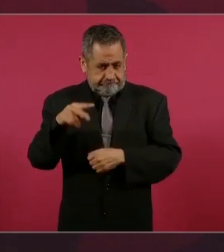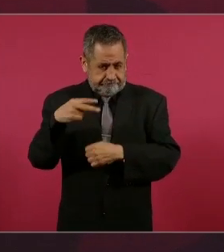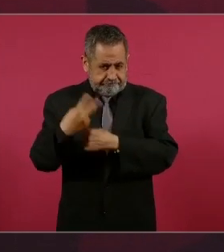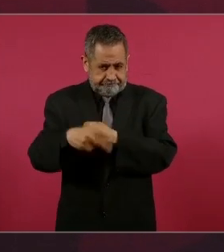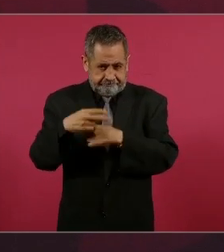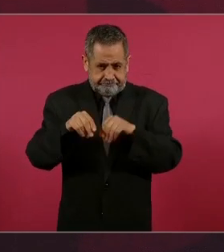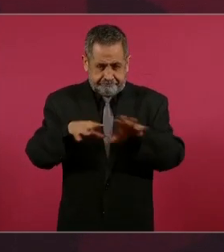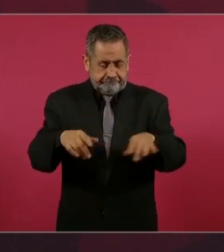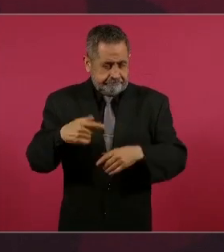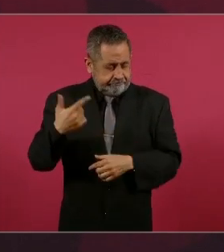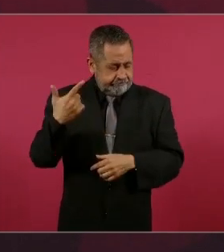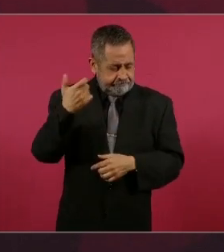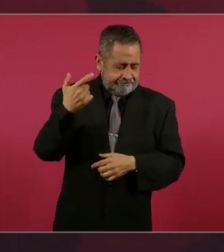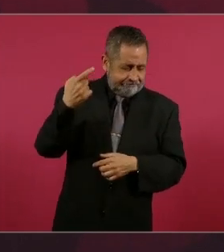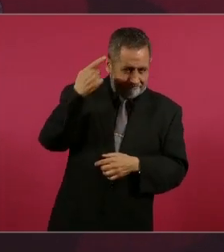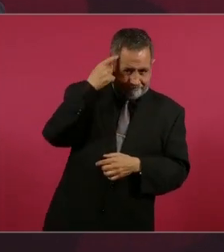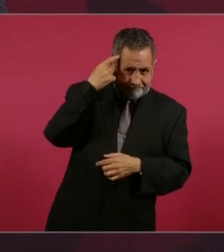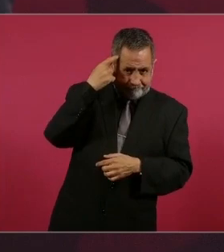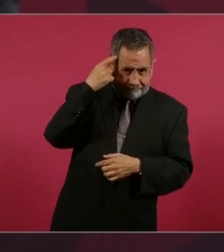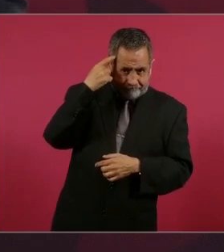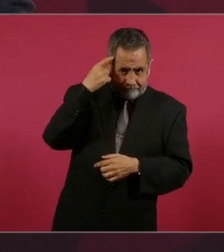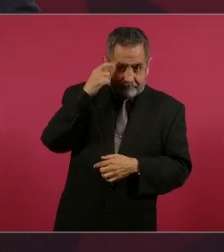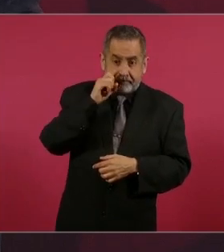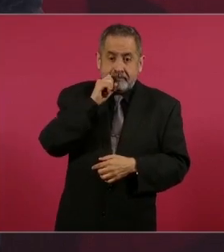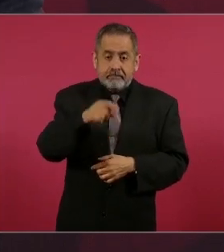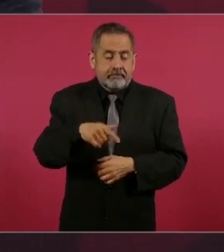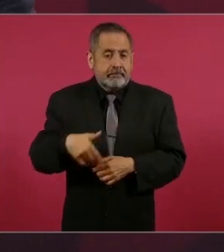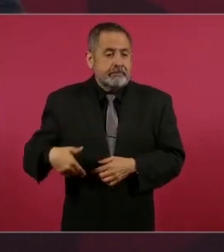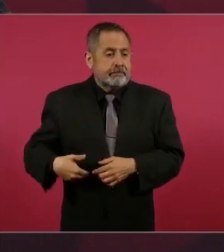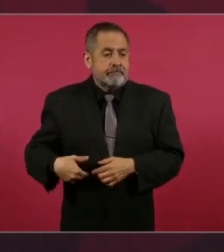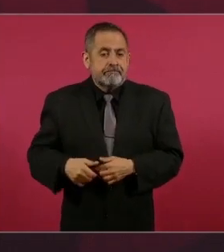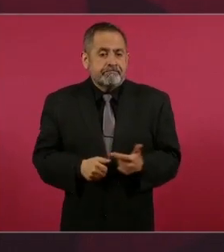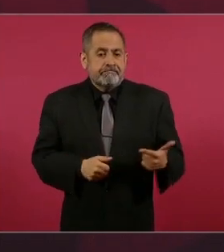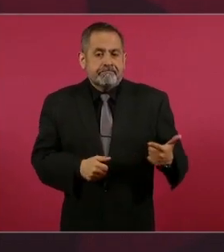¿sí?, tenía un disparo en el abdomen.